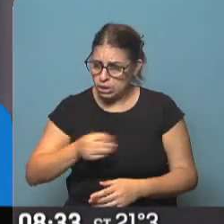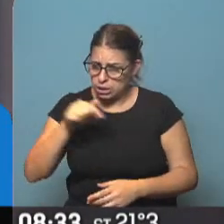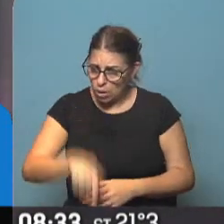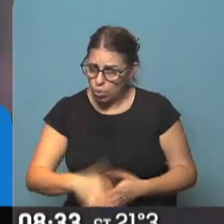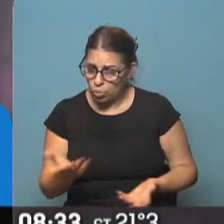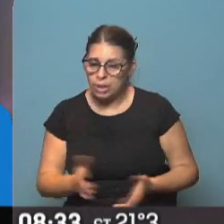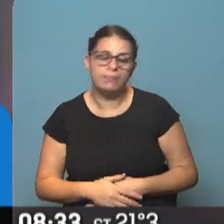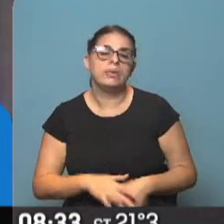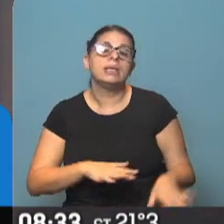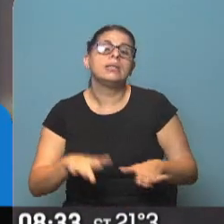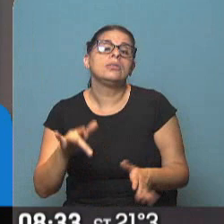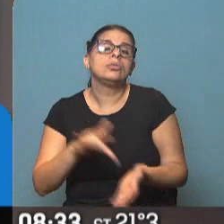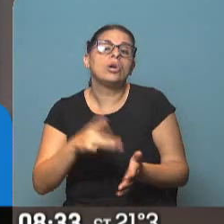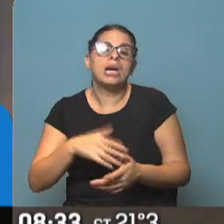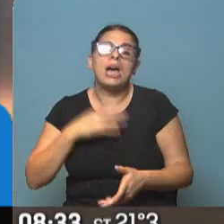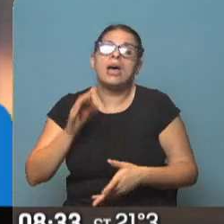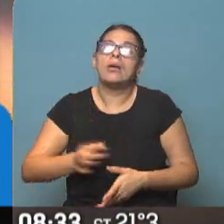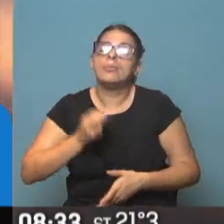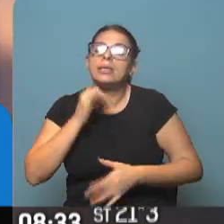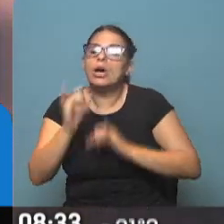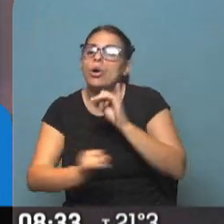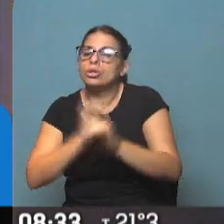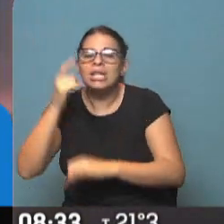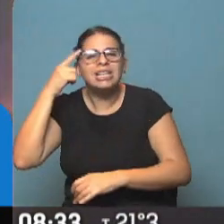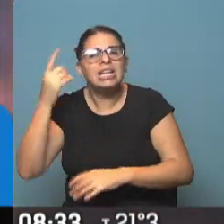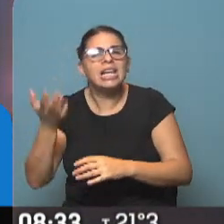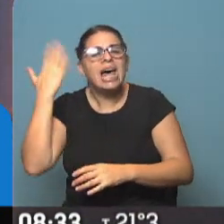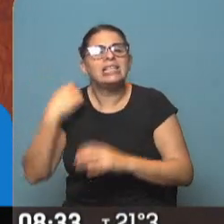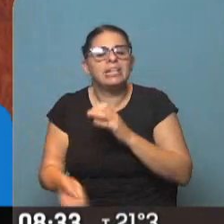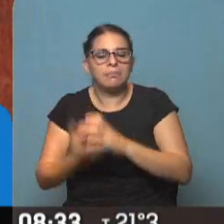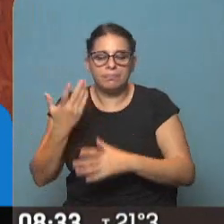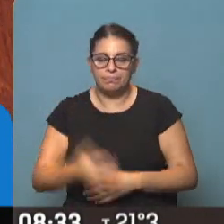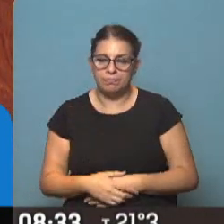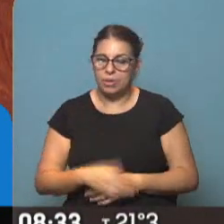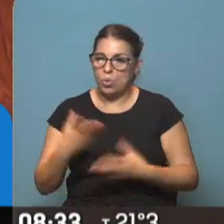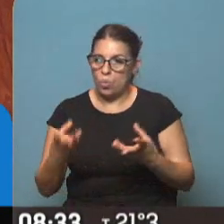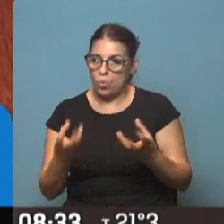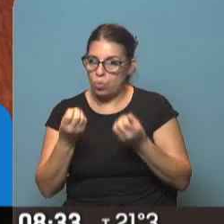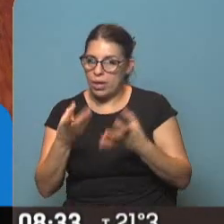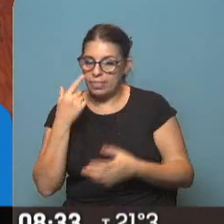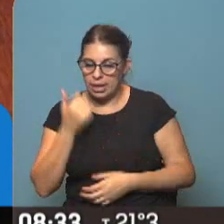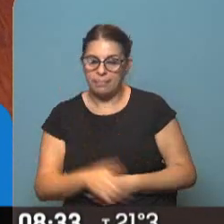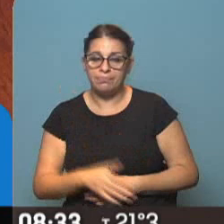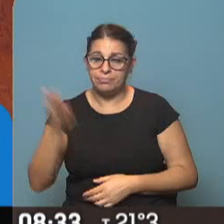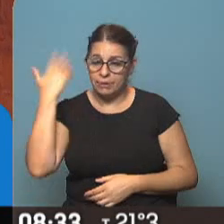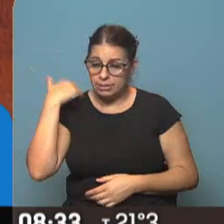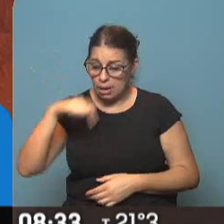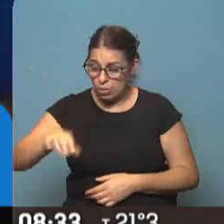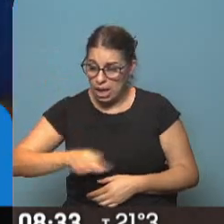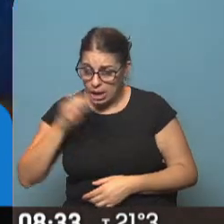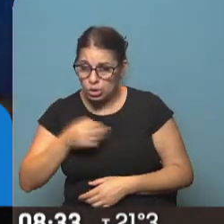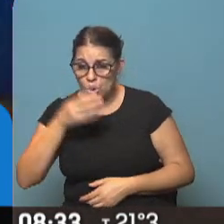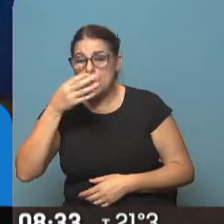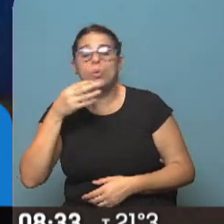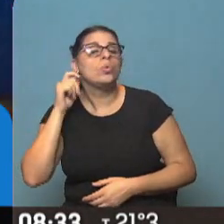escenario de la vida va contándole a todos estas ideas que nacieron hace tiempo buen días buenos días hace este año cumplimos